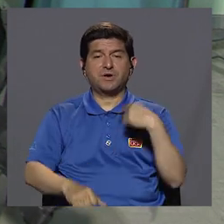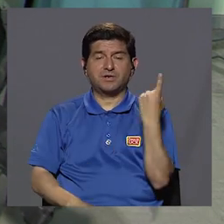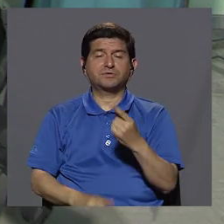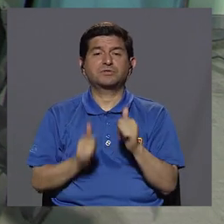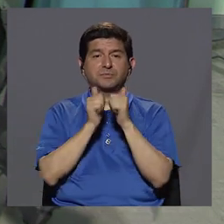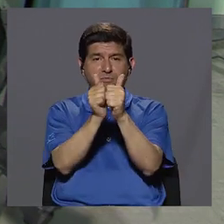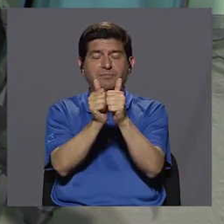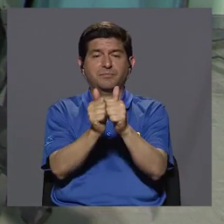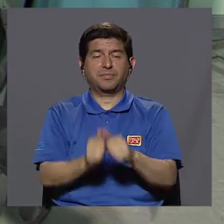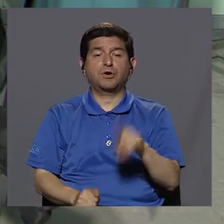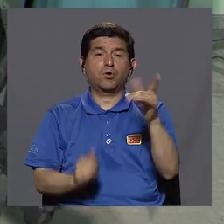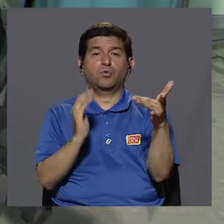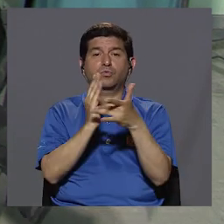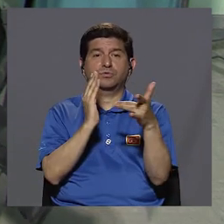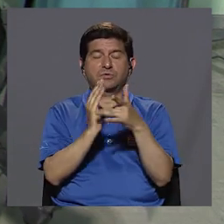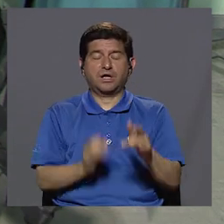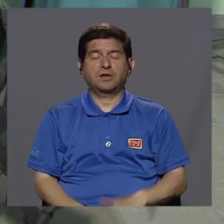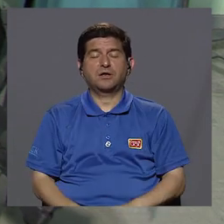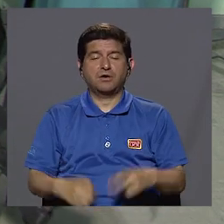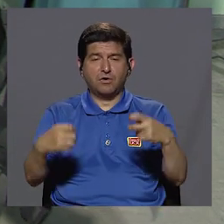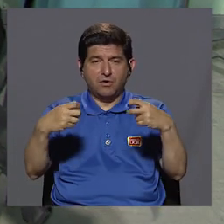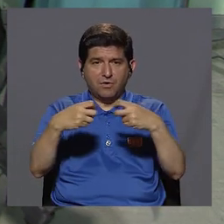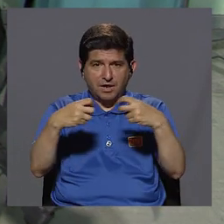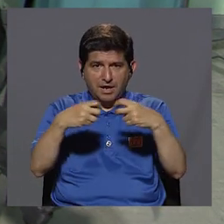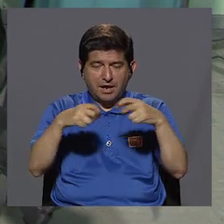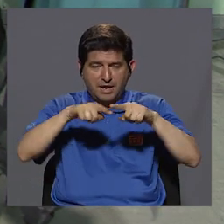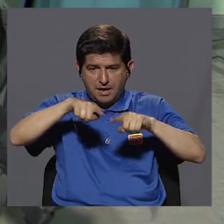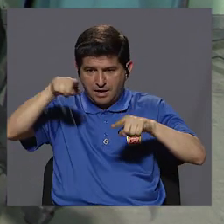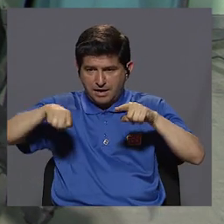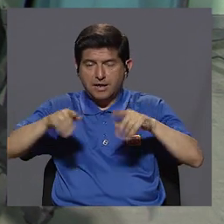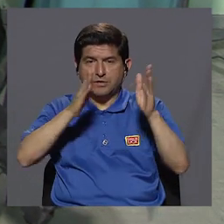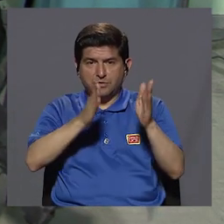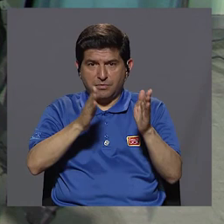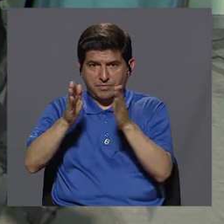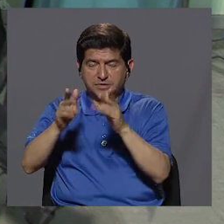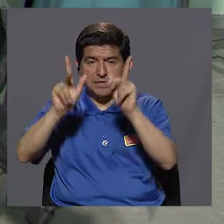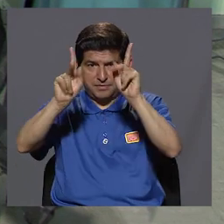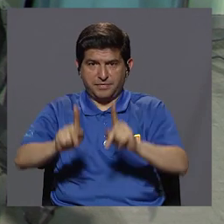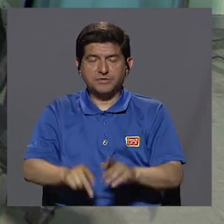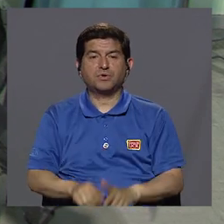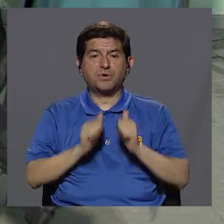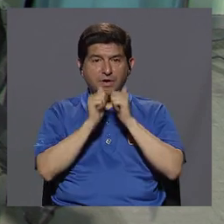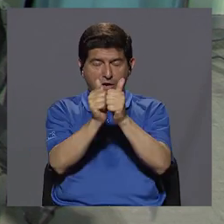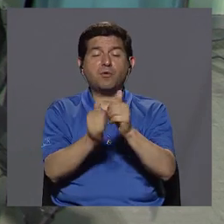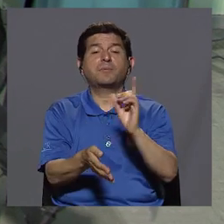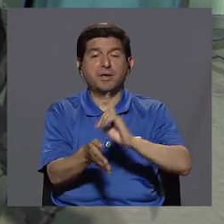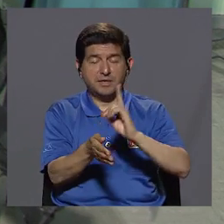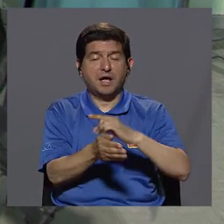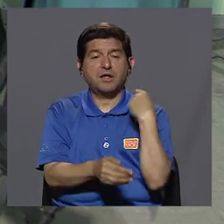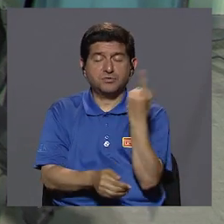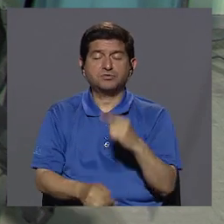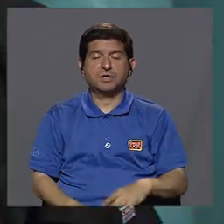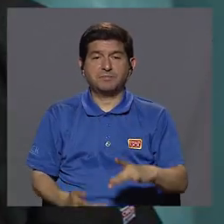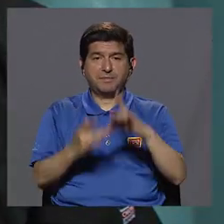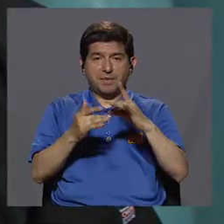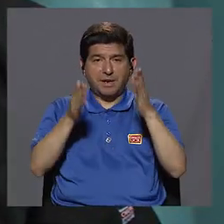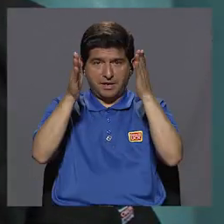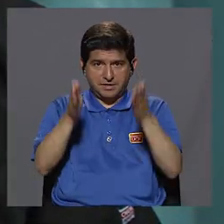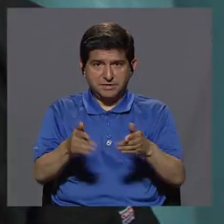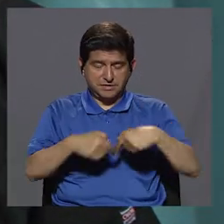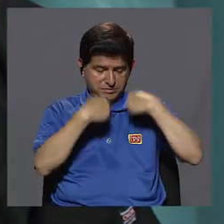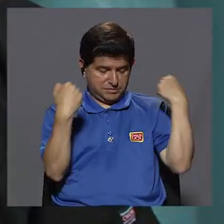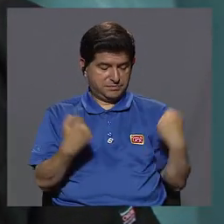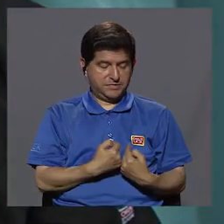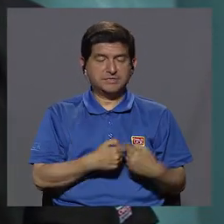a estar acompañados por un técnico de electrocardiografía que es el que nos prepara el paciente siempre tiene que estar acompañado por un médico cardiólogo que